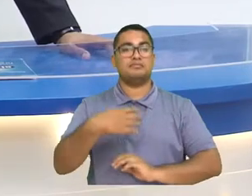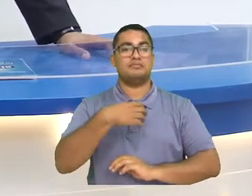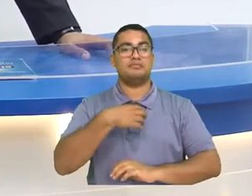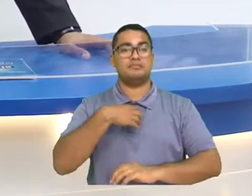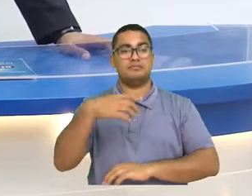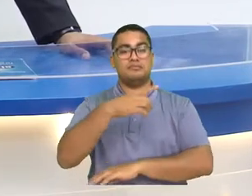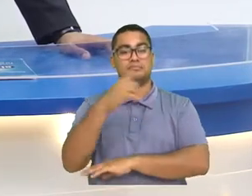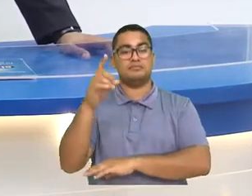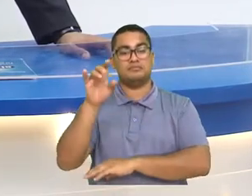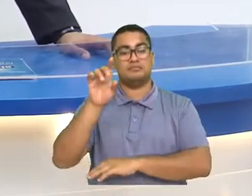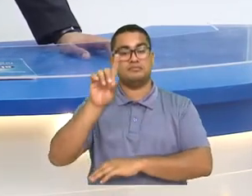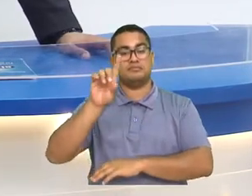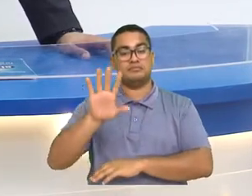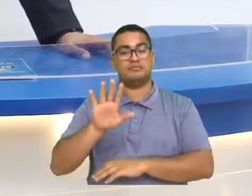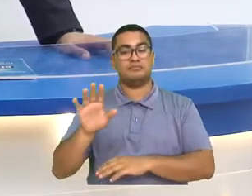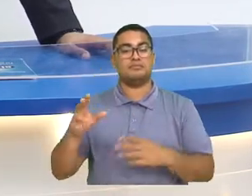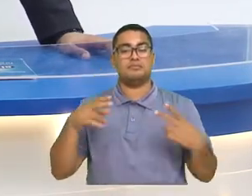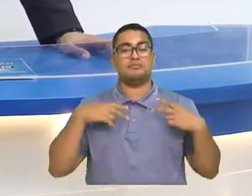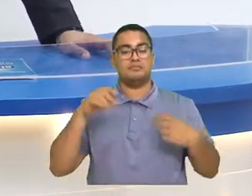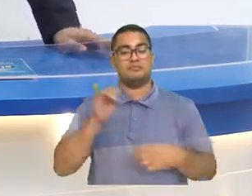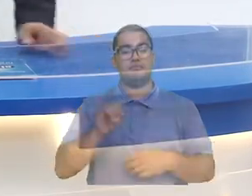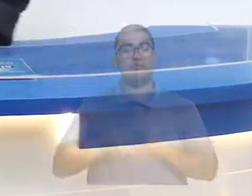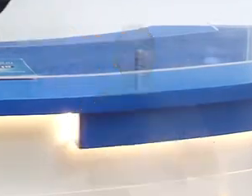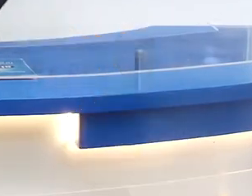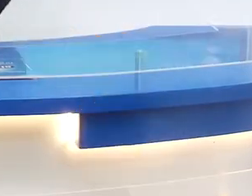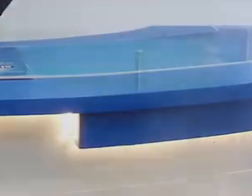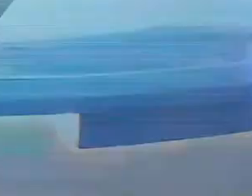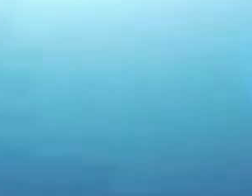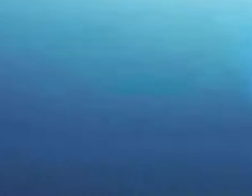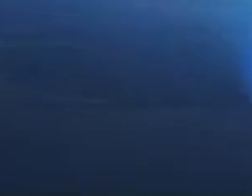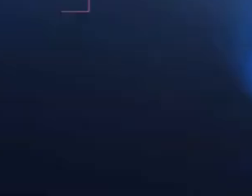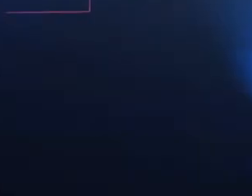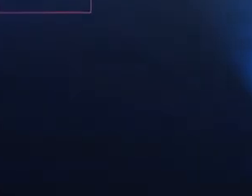a este miércoles 15 de abril del año 2020.